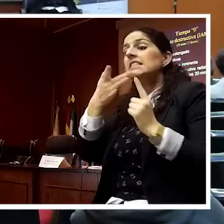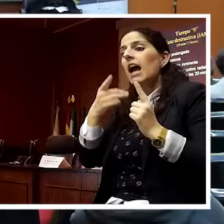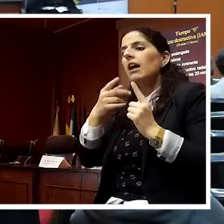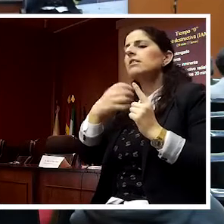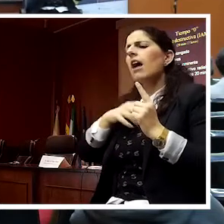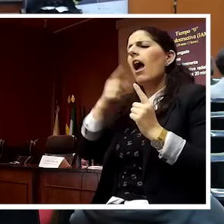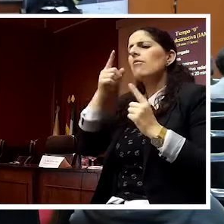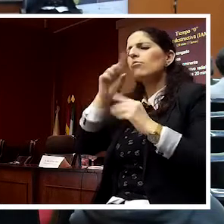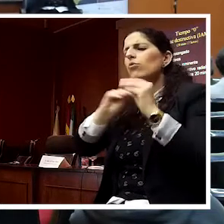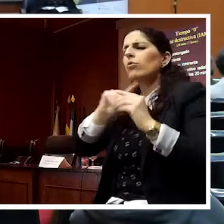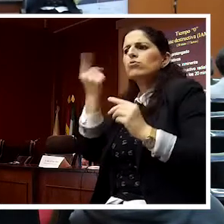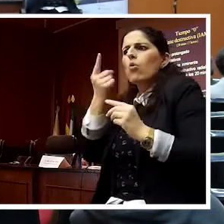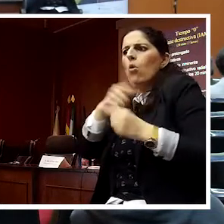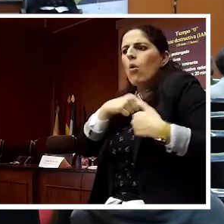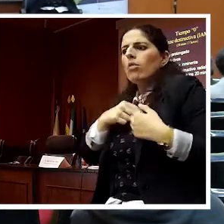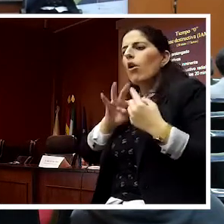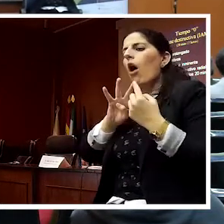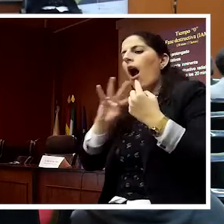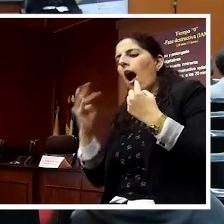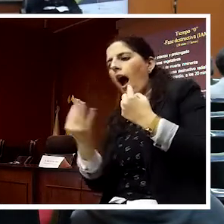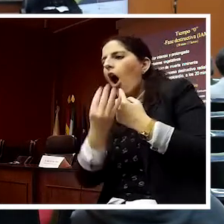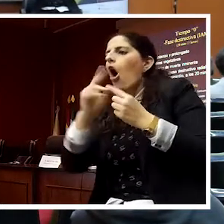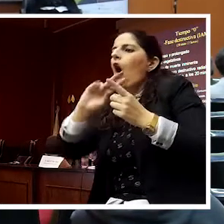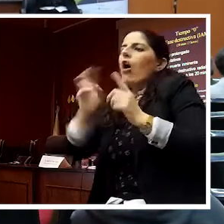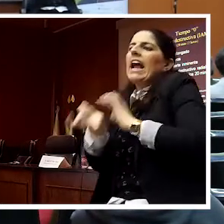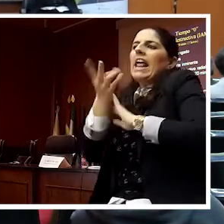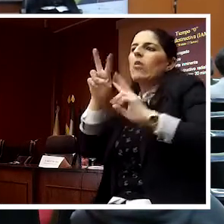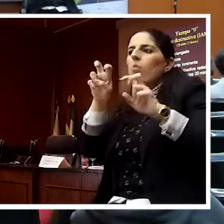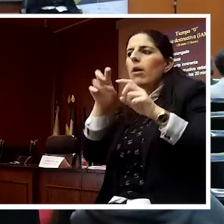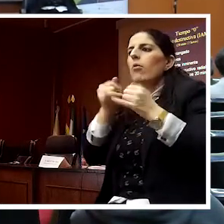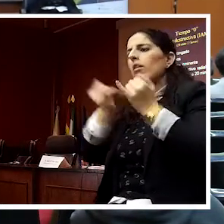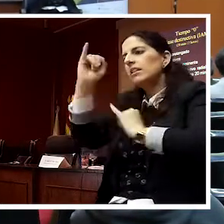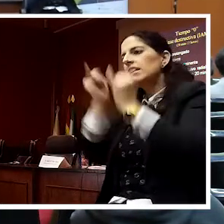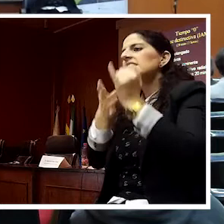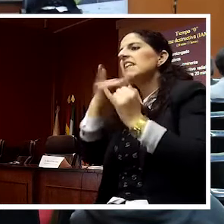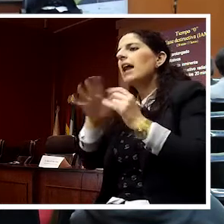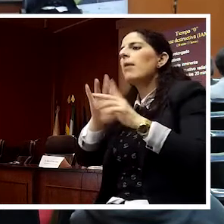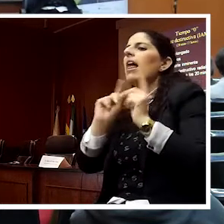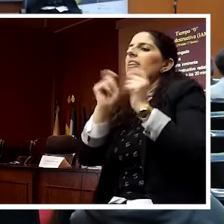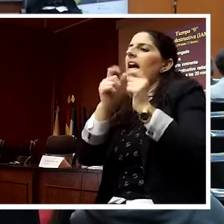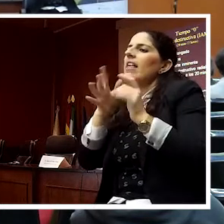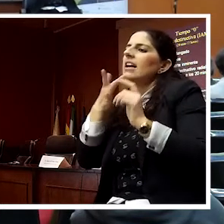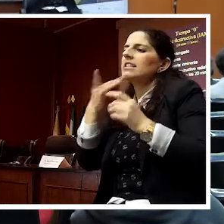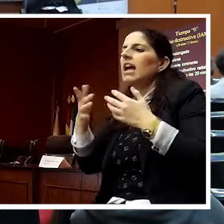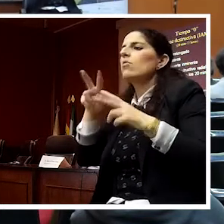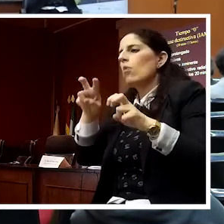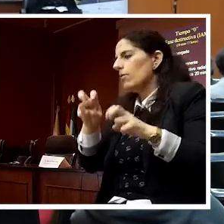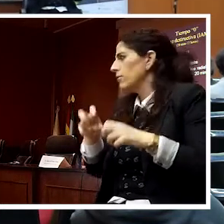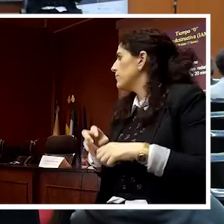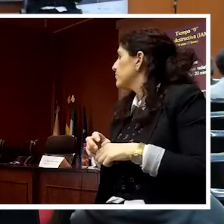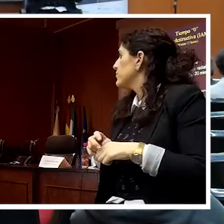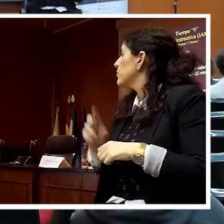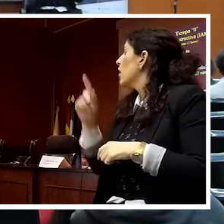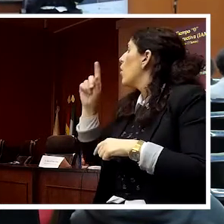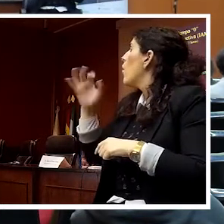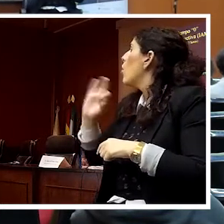territorio afectado. Y también, pues, si hay, digamos, una actuación médica que